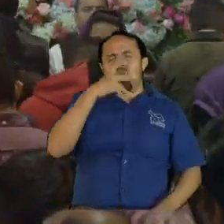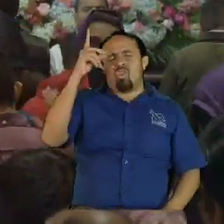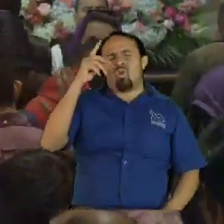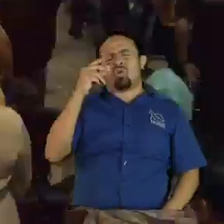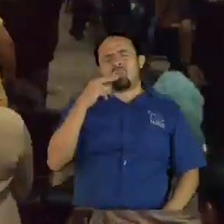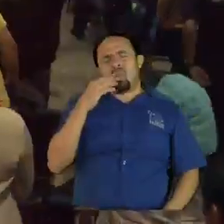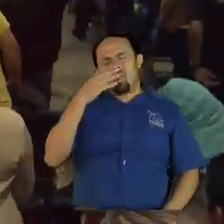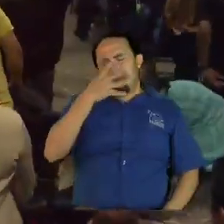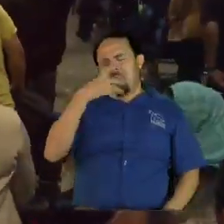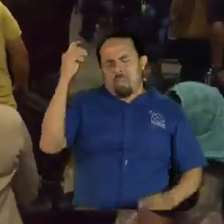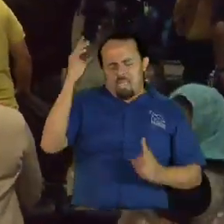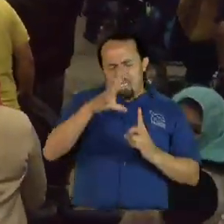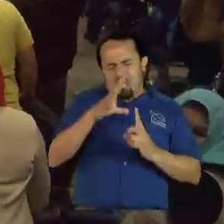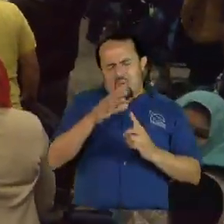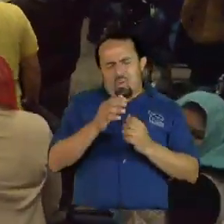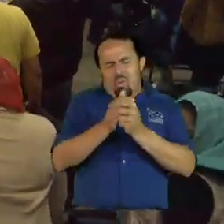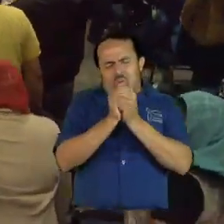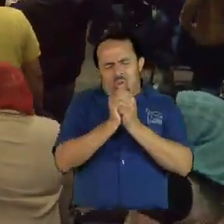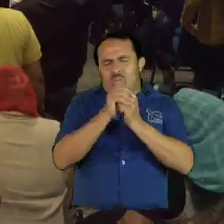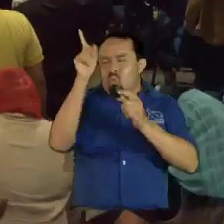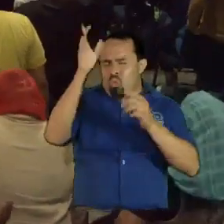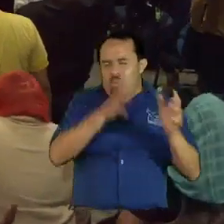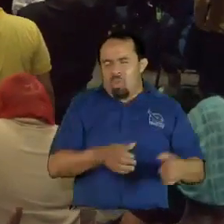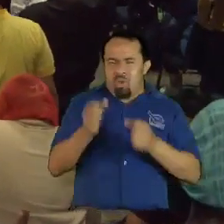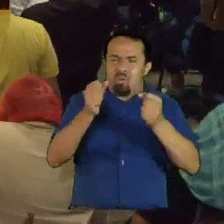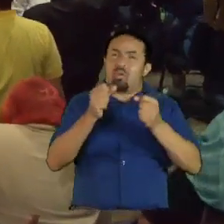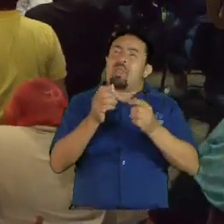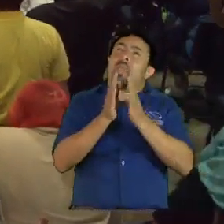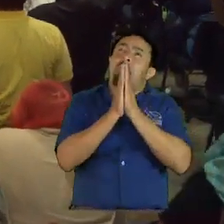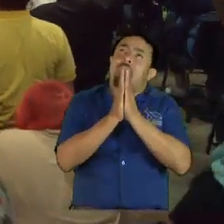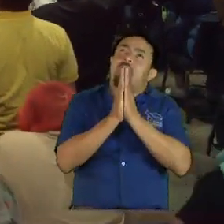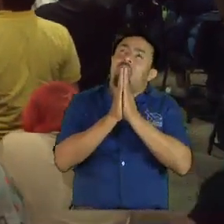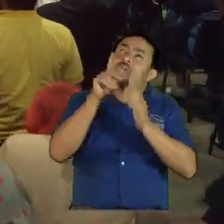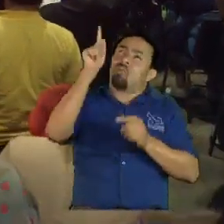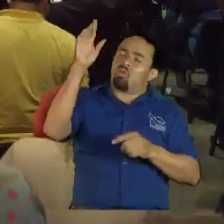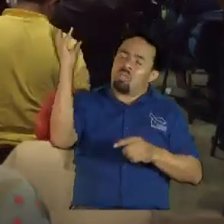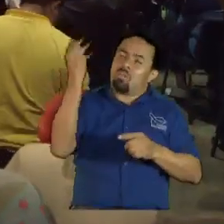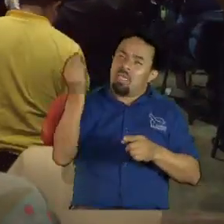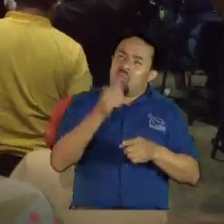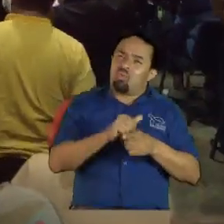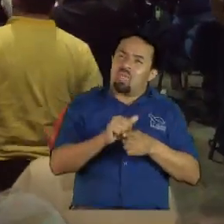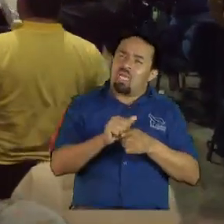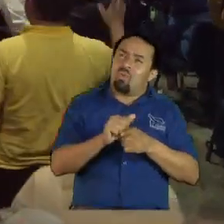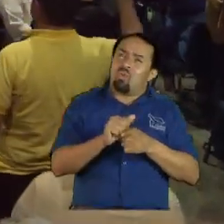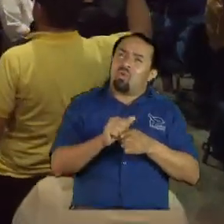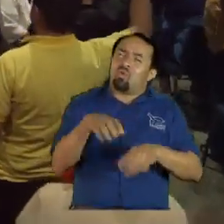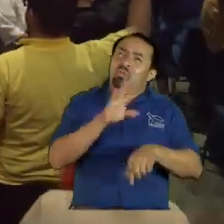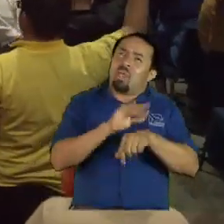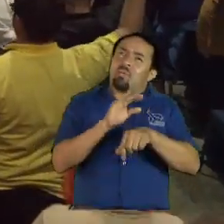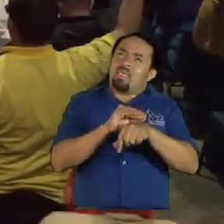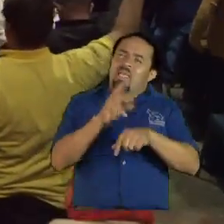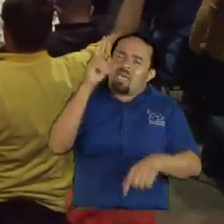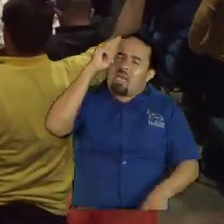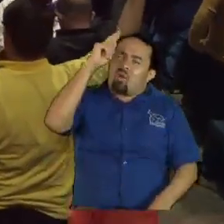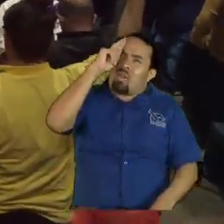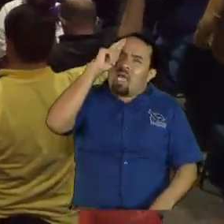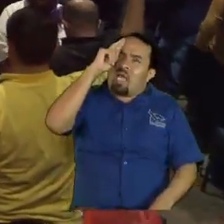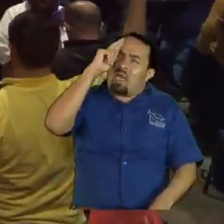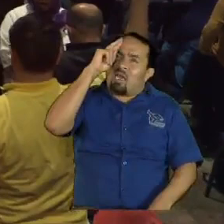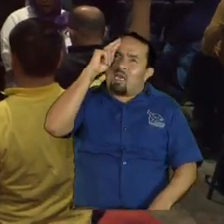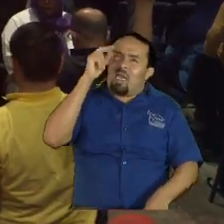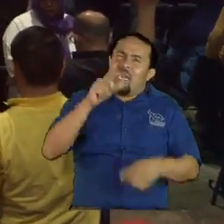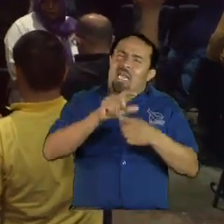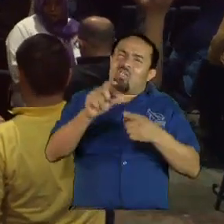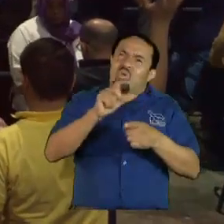poderoso, te suplico que por tu Espíritu Santo nos hagas recordar y reflexionar aquellas cosas